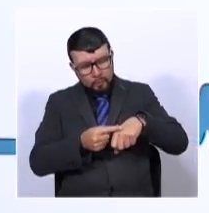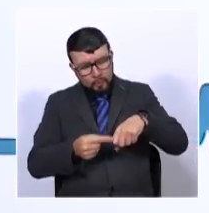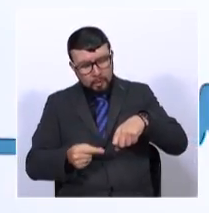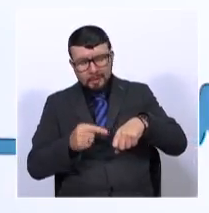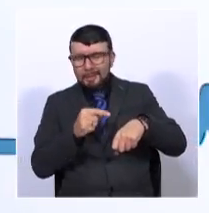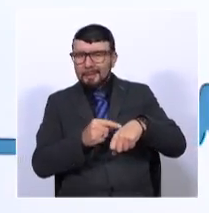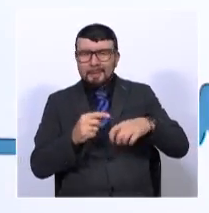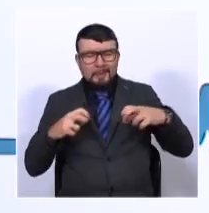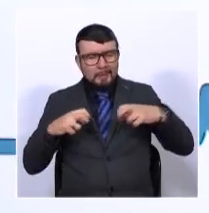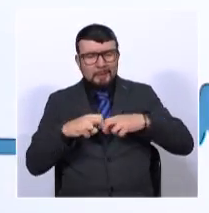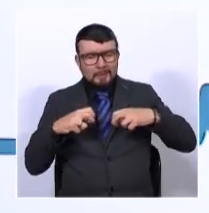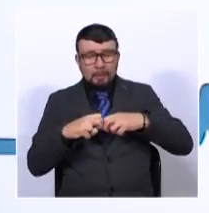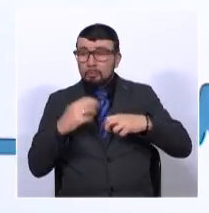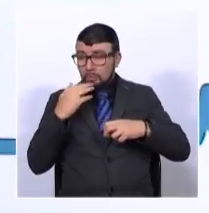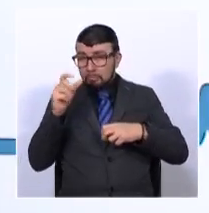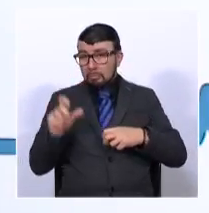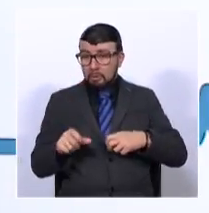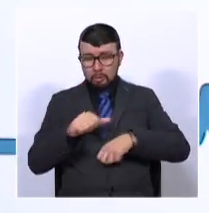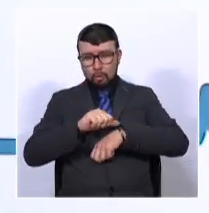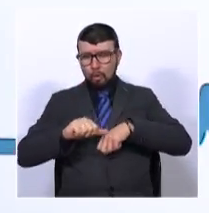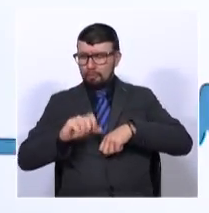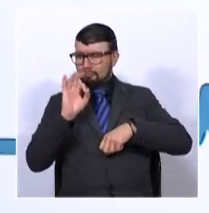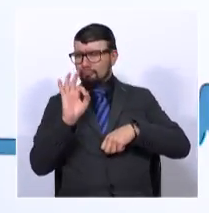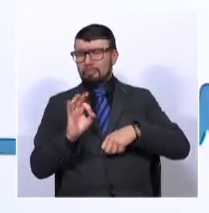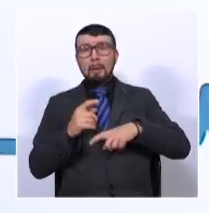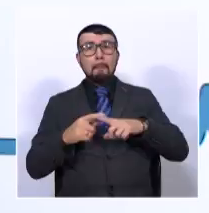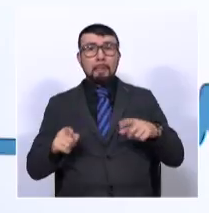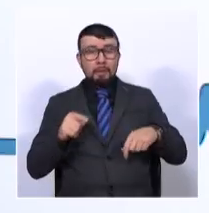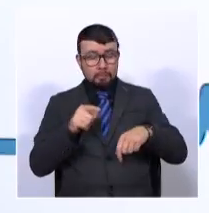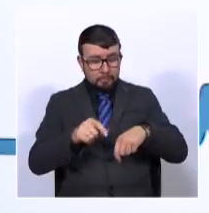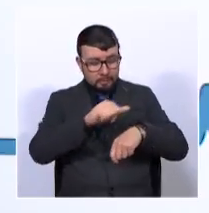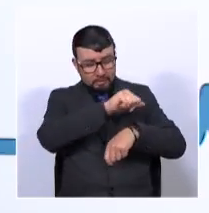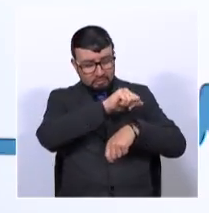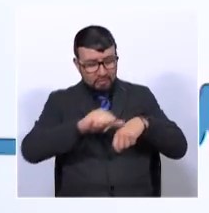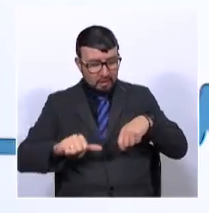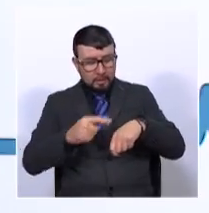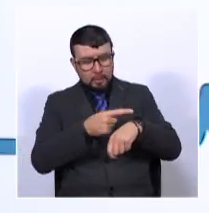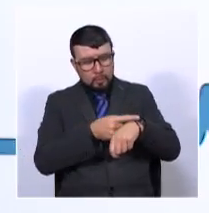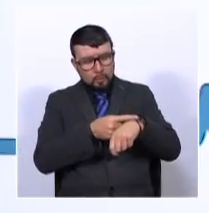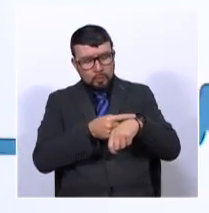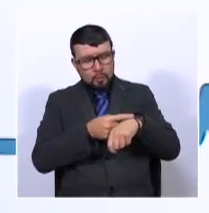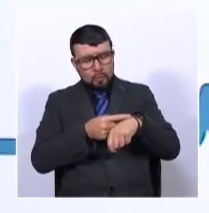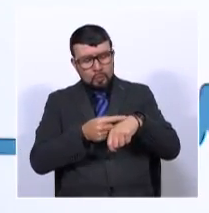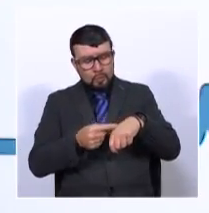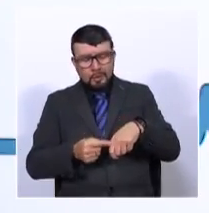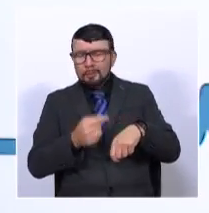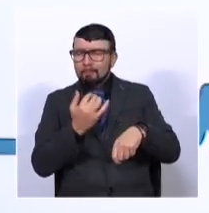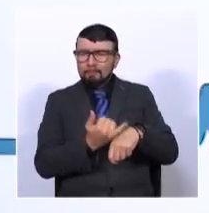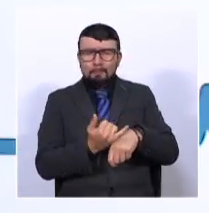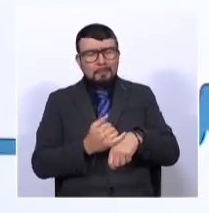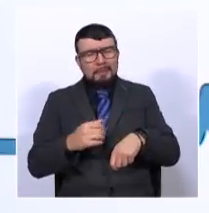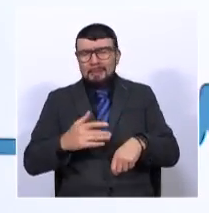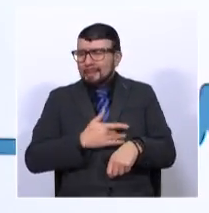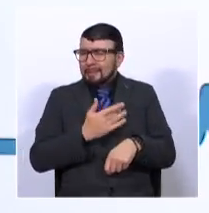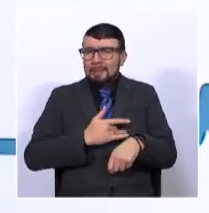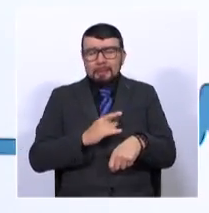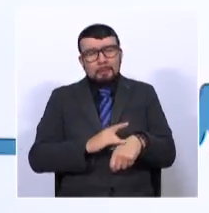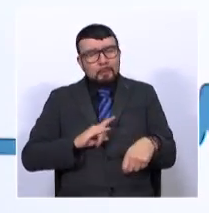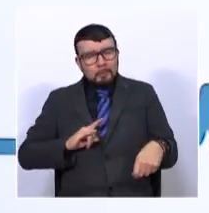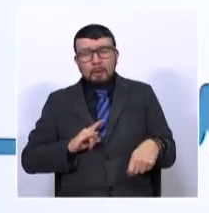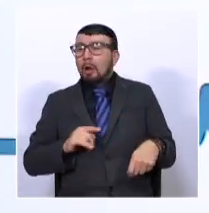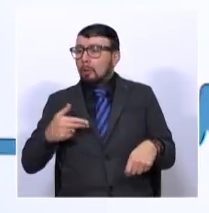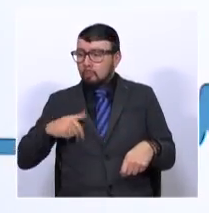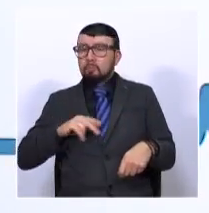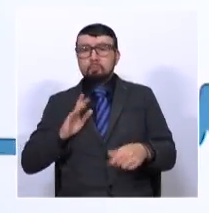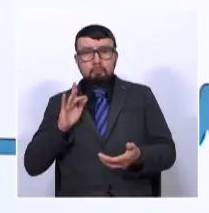el paciente queda muy bien operado, pero el hecho de ese campo o esa irritación de la cicatriz es donde nosotros actuamos con